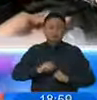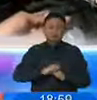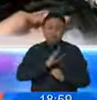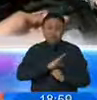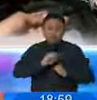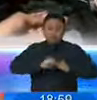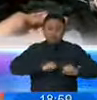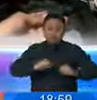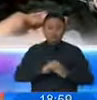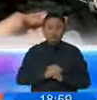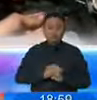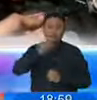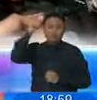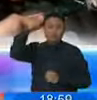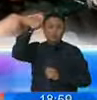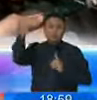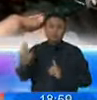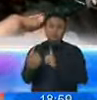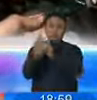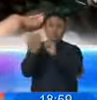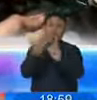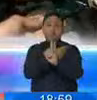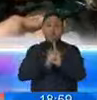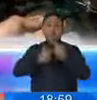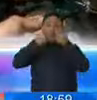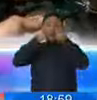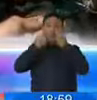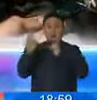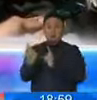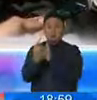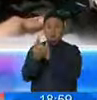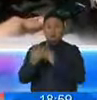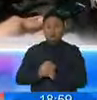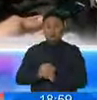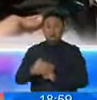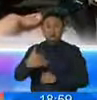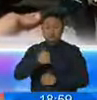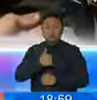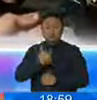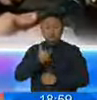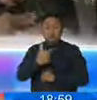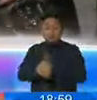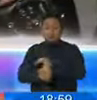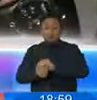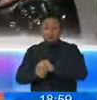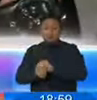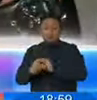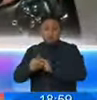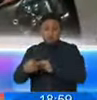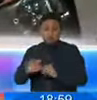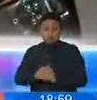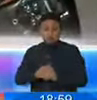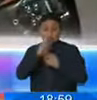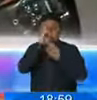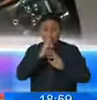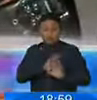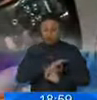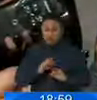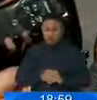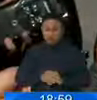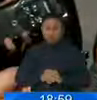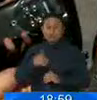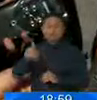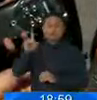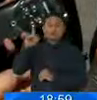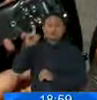gestión diplomática con el presidente Juan Manuel Santos, quien traiciona mi condición de refugiado. Vamos a demandar al